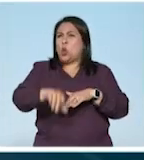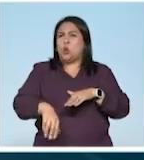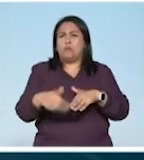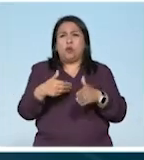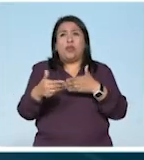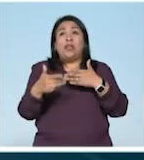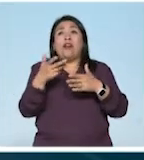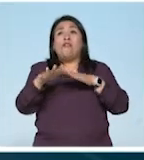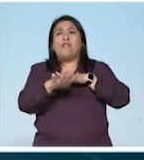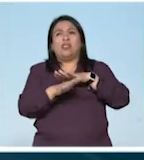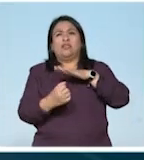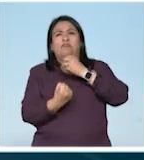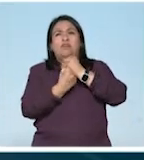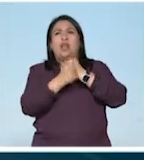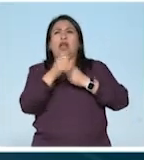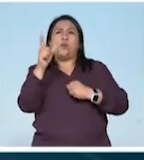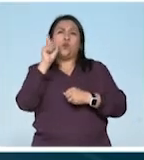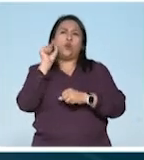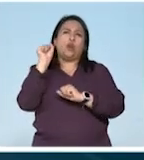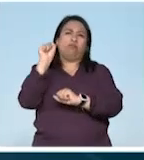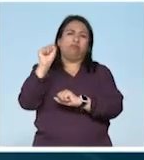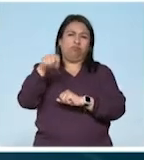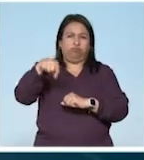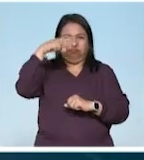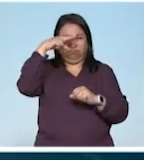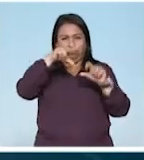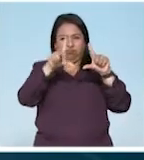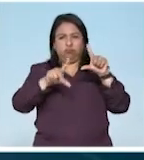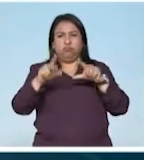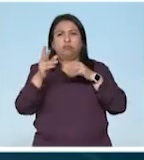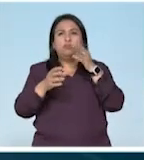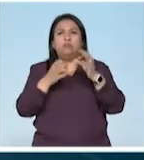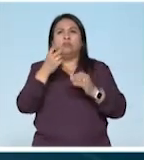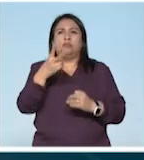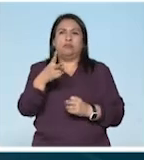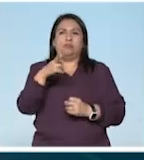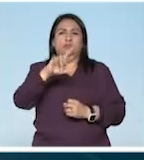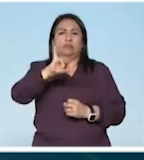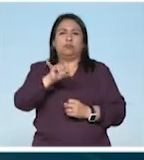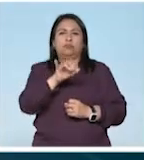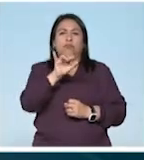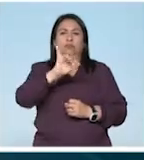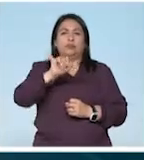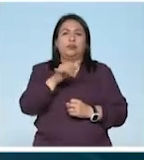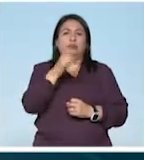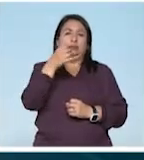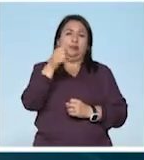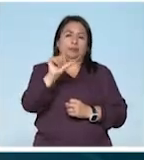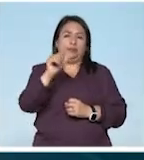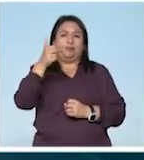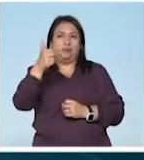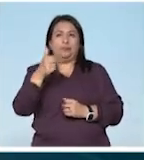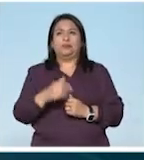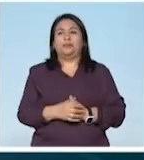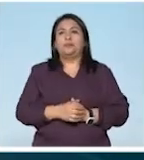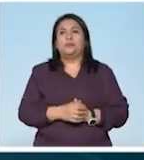una base sólida para el feminismo en nuestro país. Noticias 22, José Antonio Hernández.